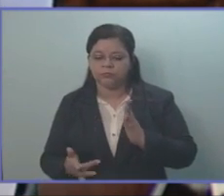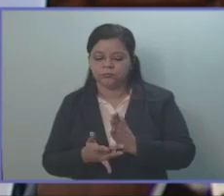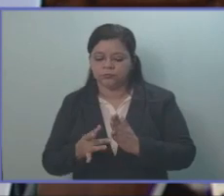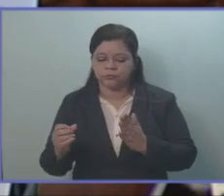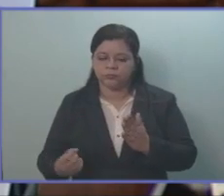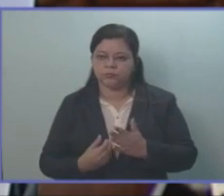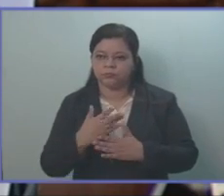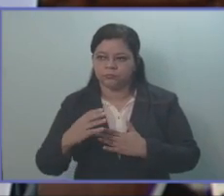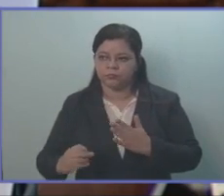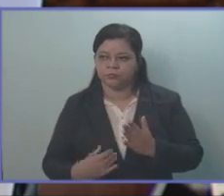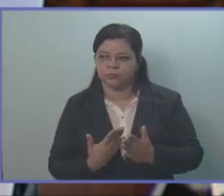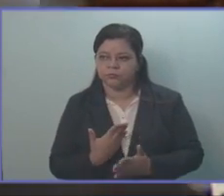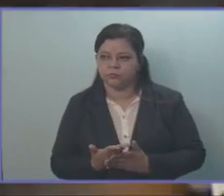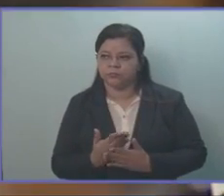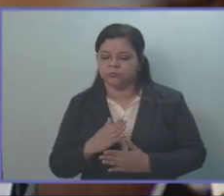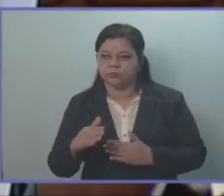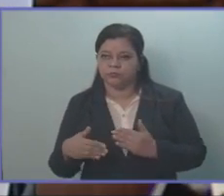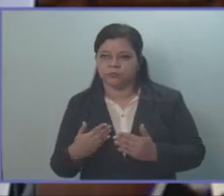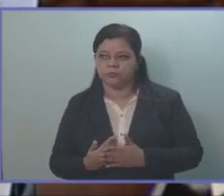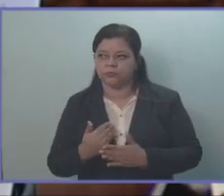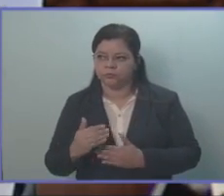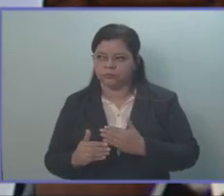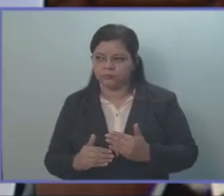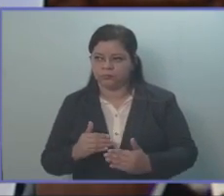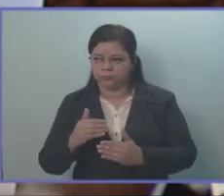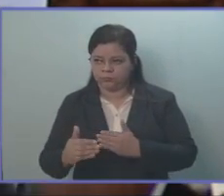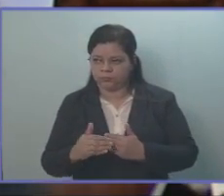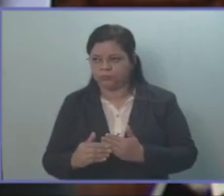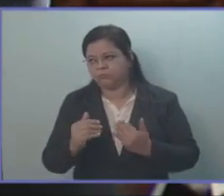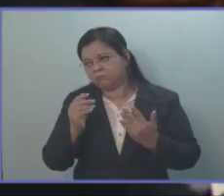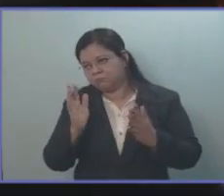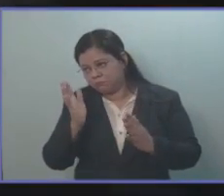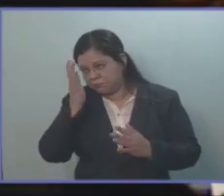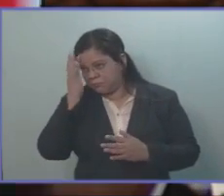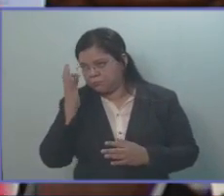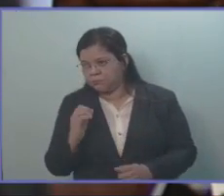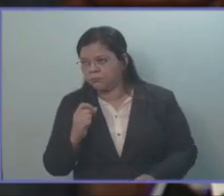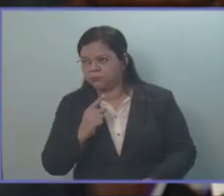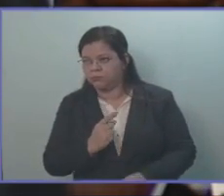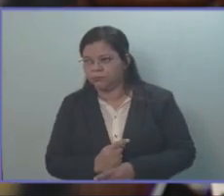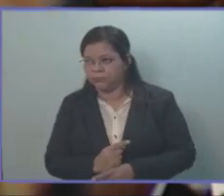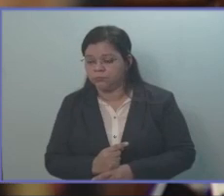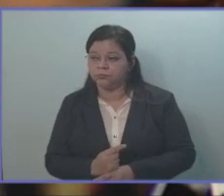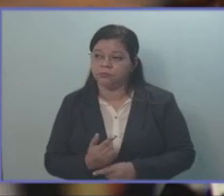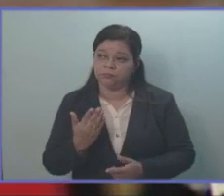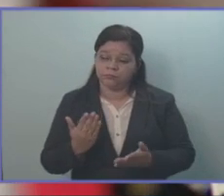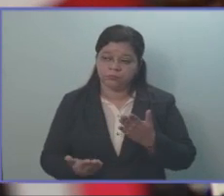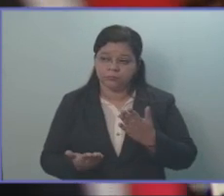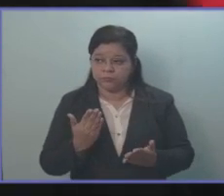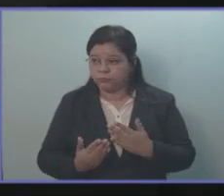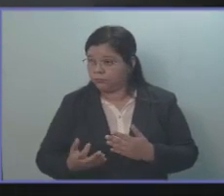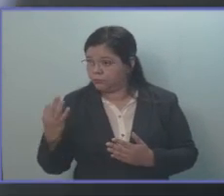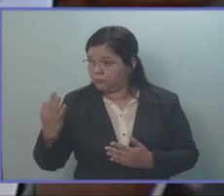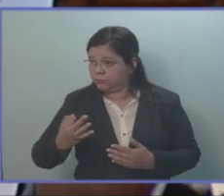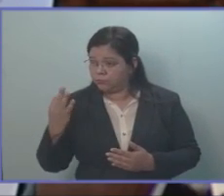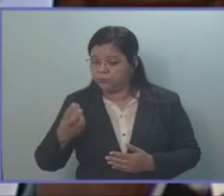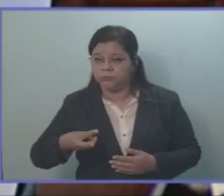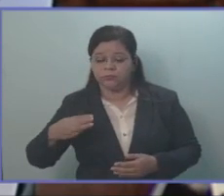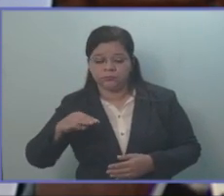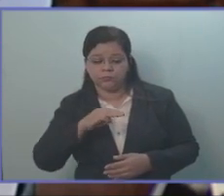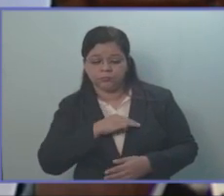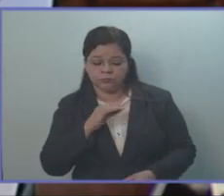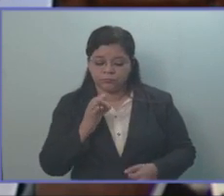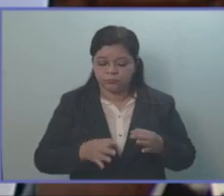y procedimientos de verificación que estime pertinentes. En caso de ser necesario, el ministro de Justicia